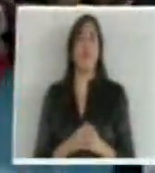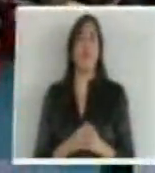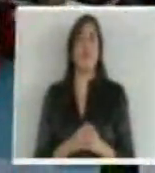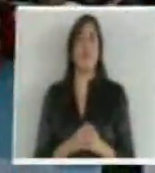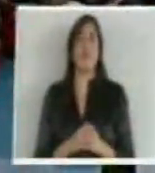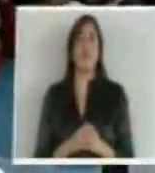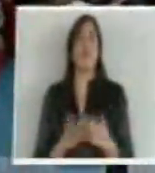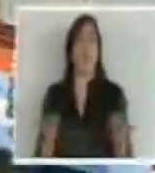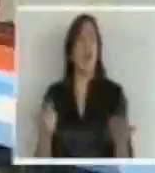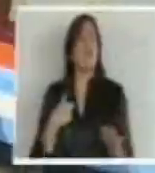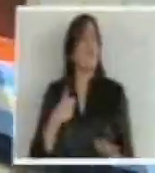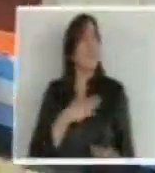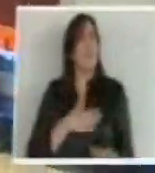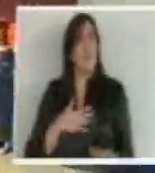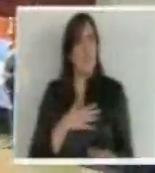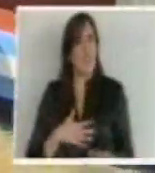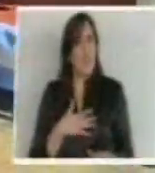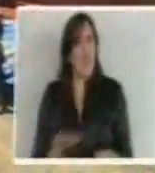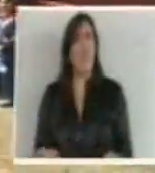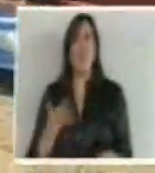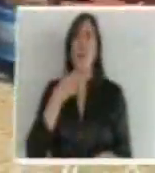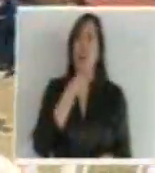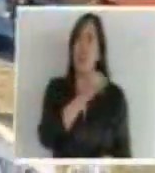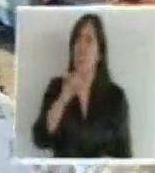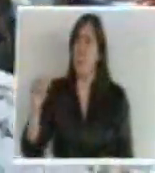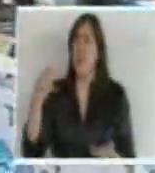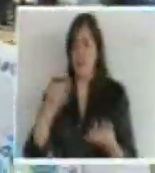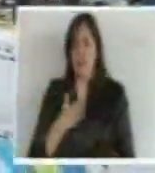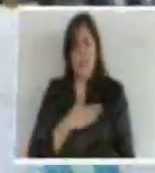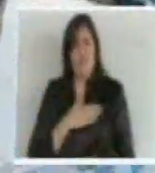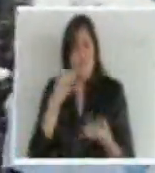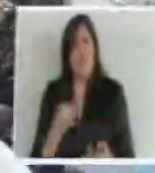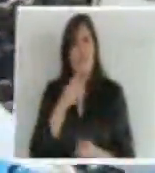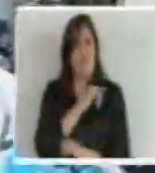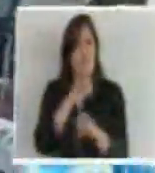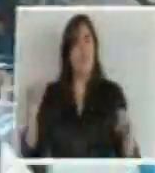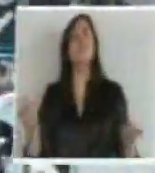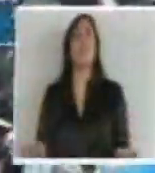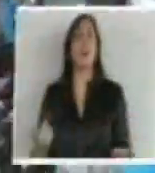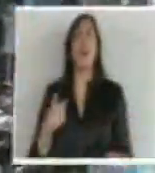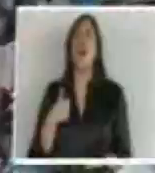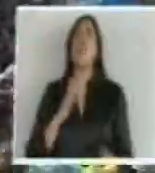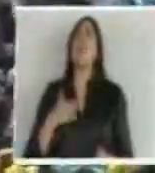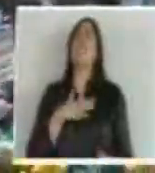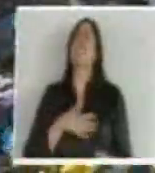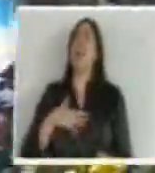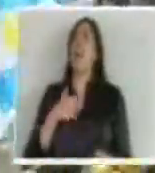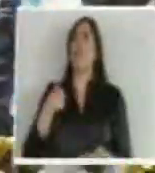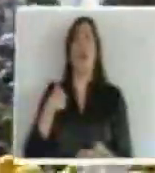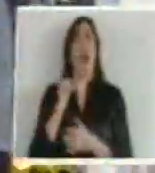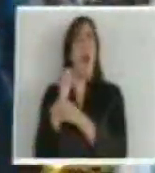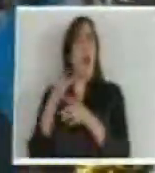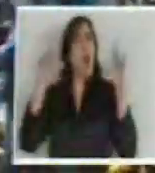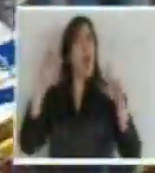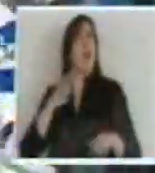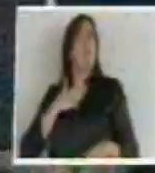Y yo no me siento, y se los digo de corazón, no me siento protagonista de esta historia.